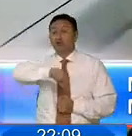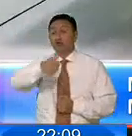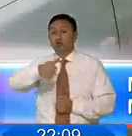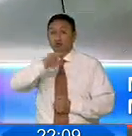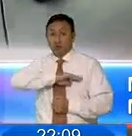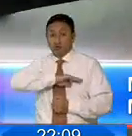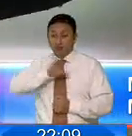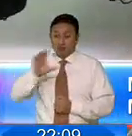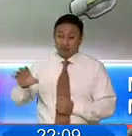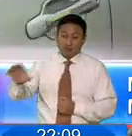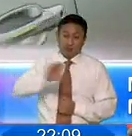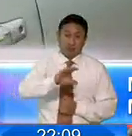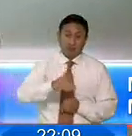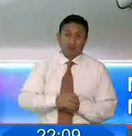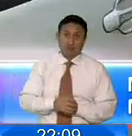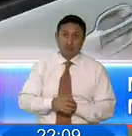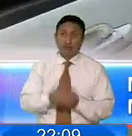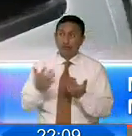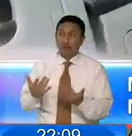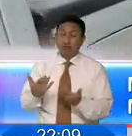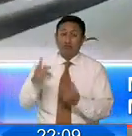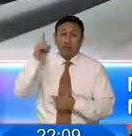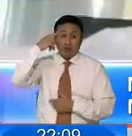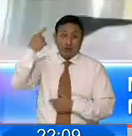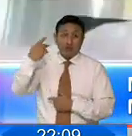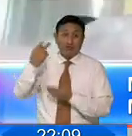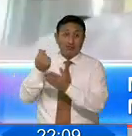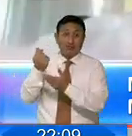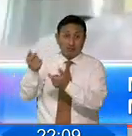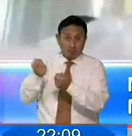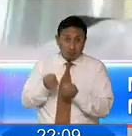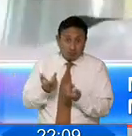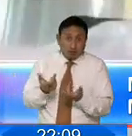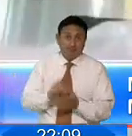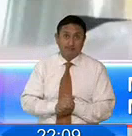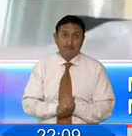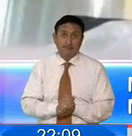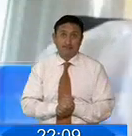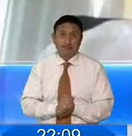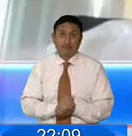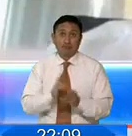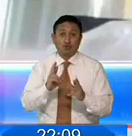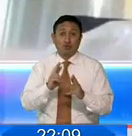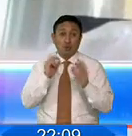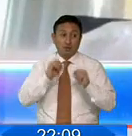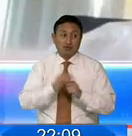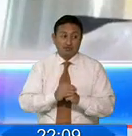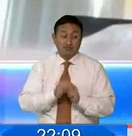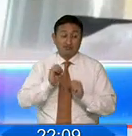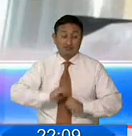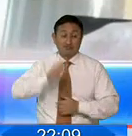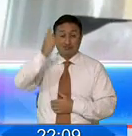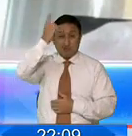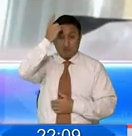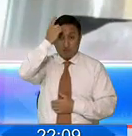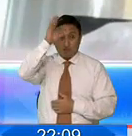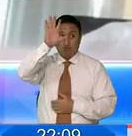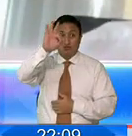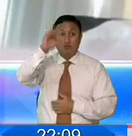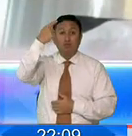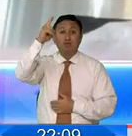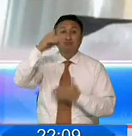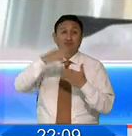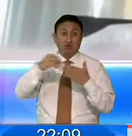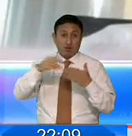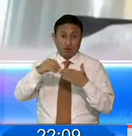esperan los recursos pendientes y los datos que ofreció el gobierno ojalá pudiésemos contar con la deuda que se nos tiene de cerca de 9 millones de dólares